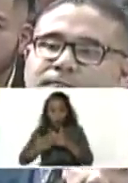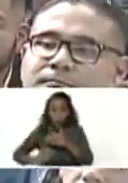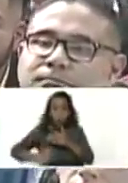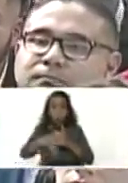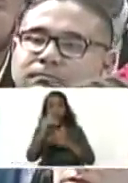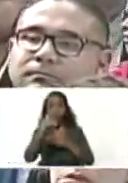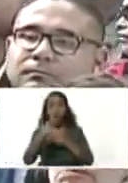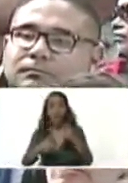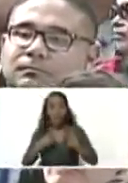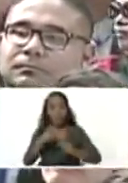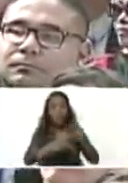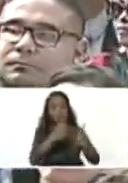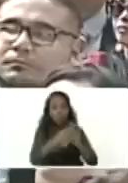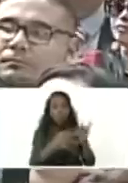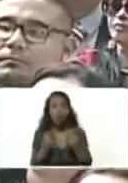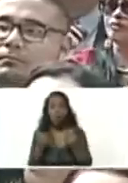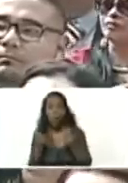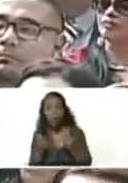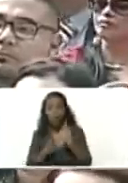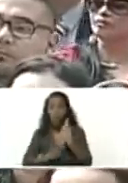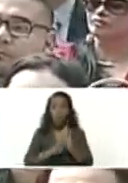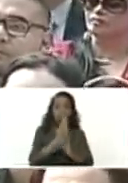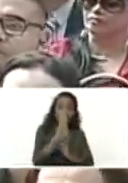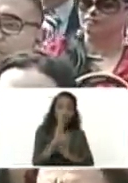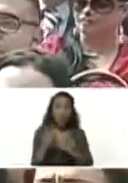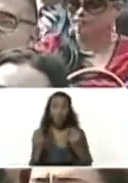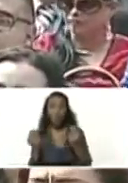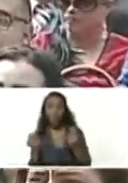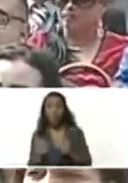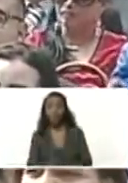para la producción económica, para el desarrollo económico.